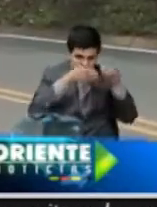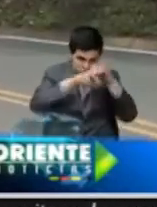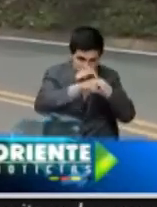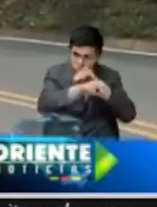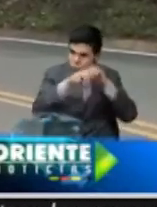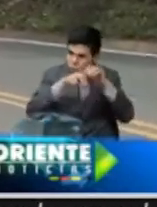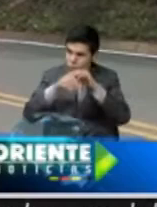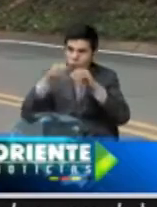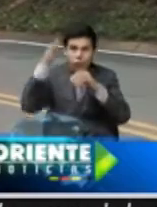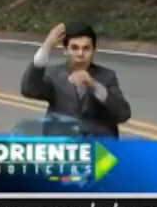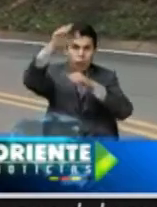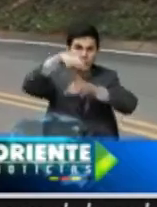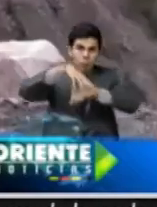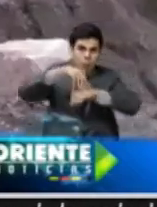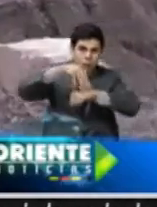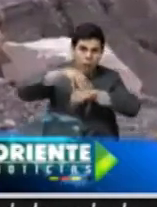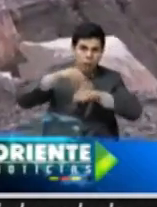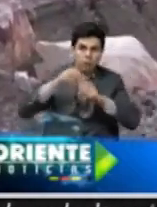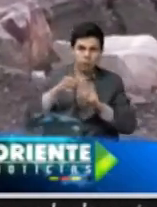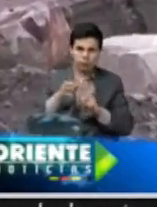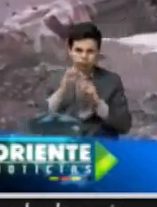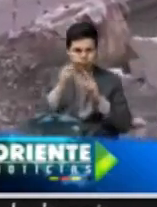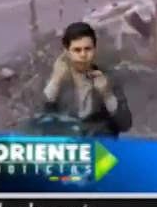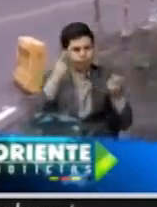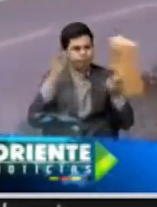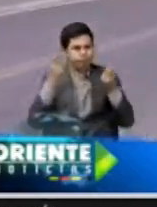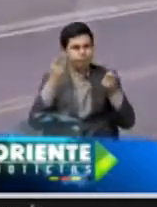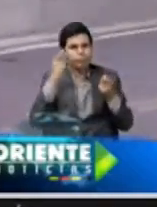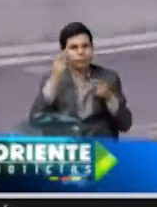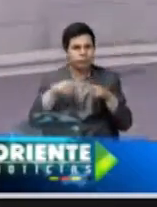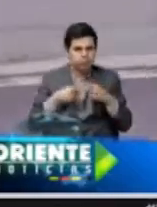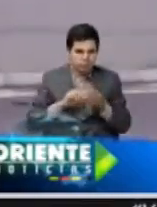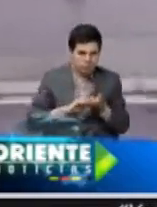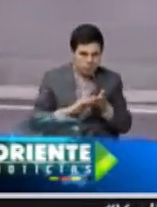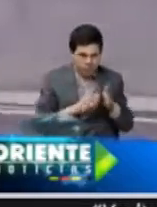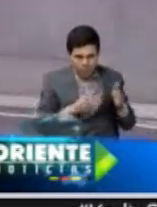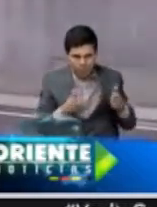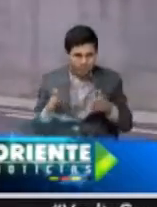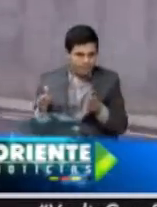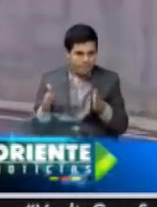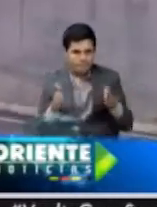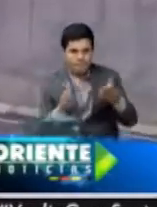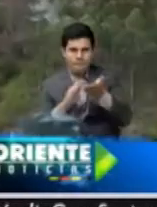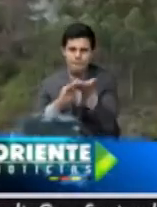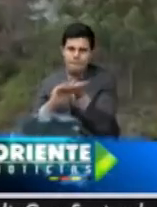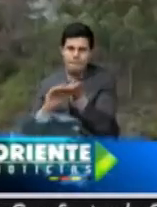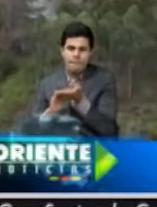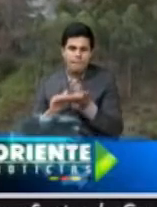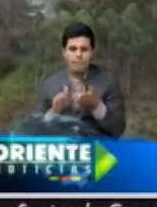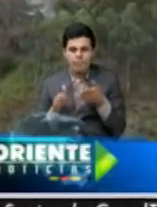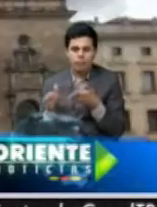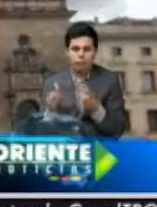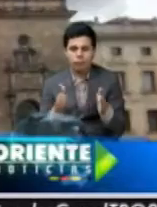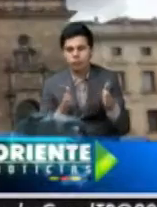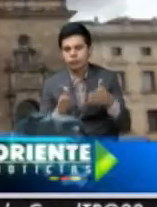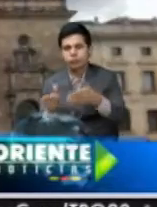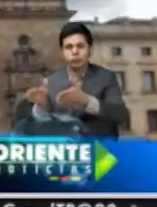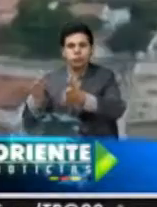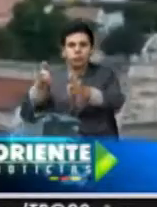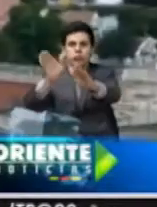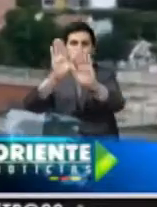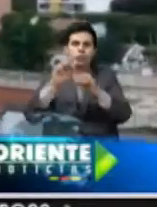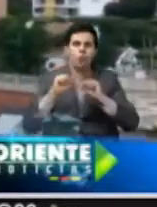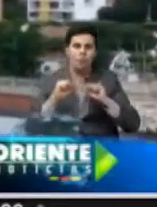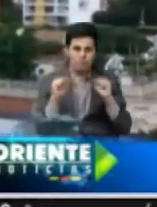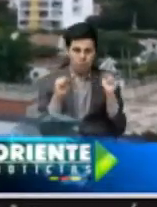años será un importante punto estratégico gracias a la pavimentación de la carretera central Troncal del Norte, que comunica a la capital de la